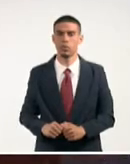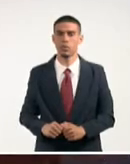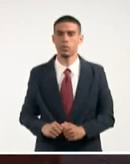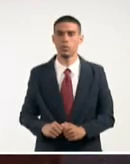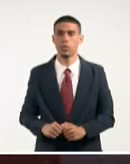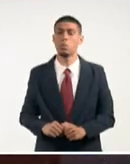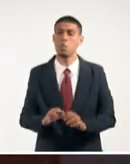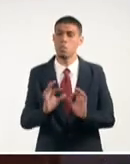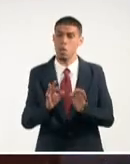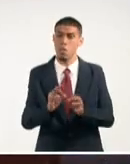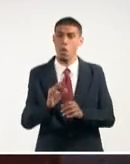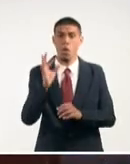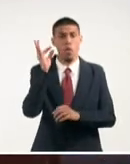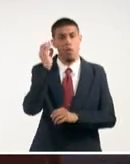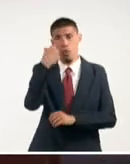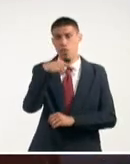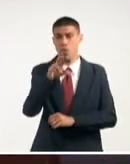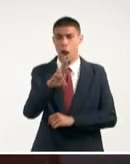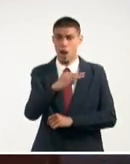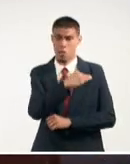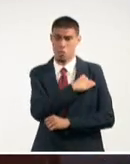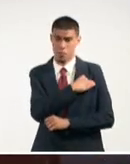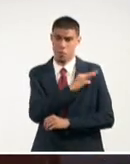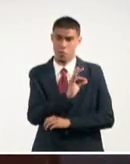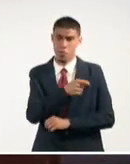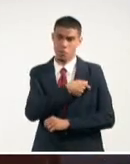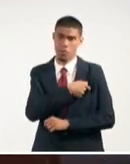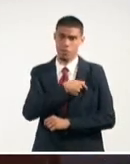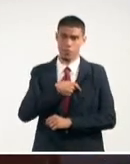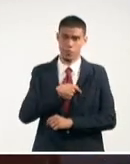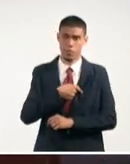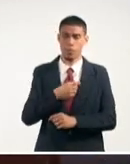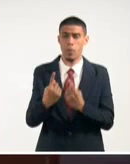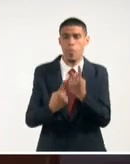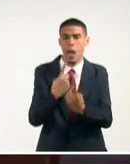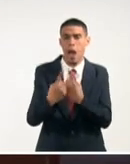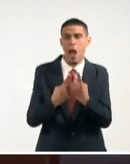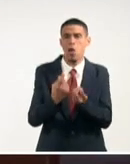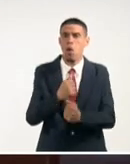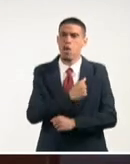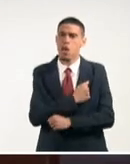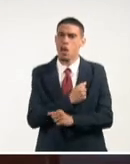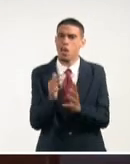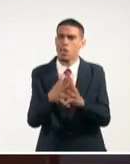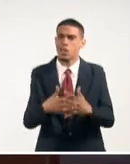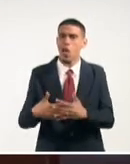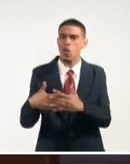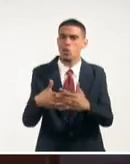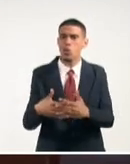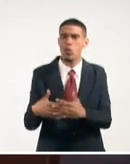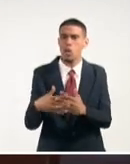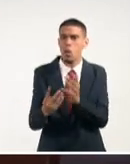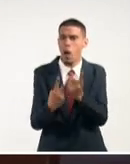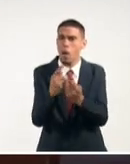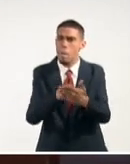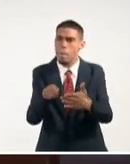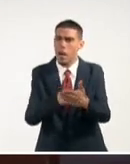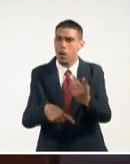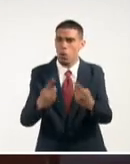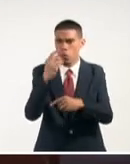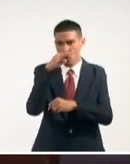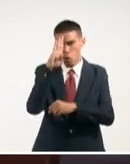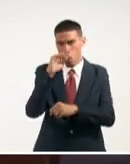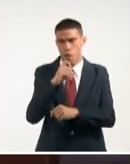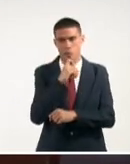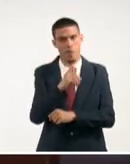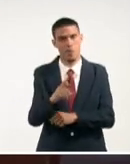del enemigo, que incluyen desde el uso sistemático de la mentira y hasta el